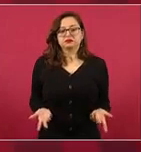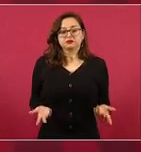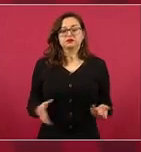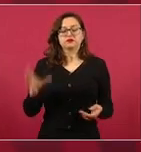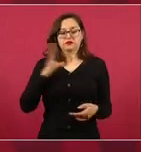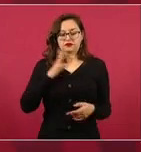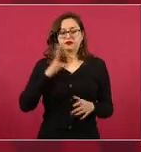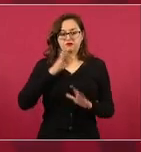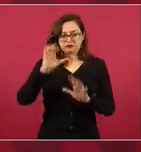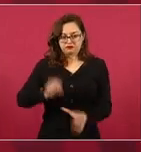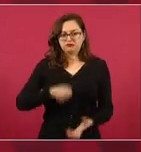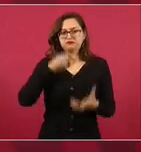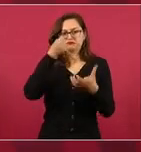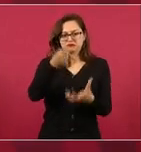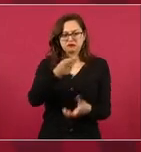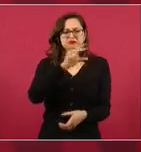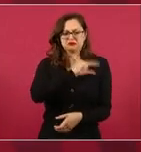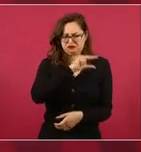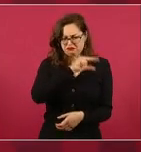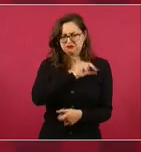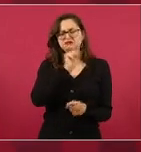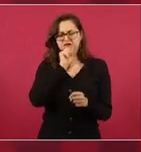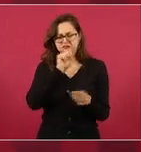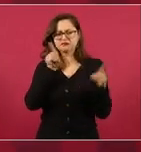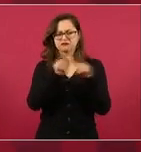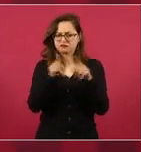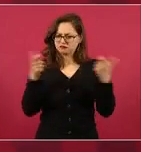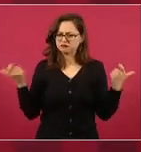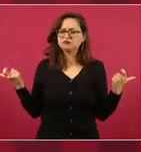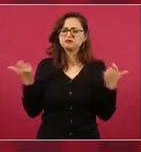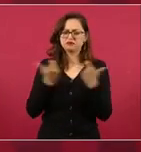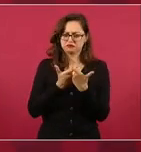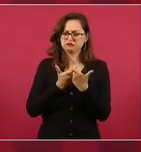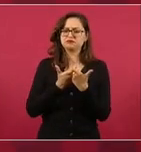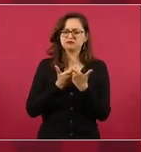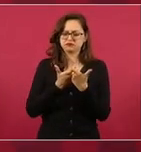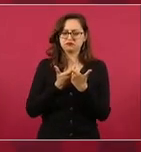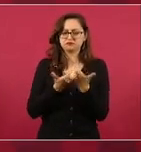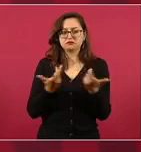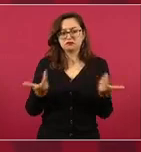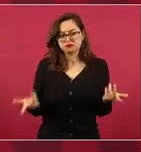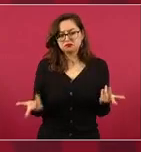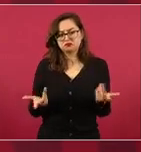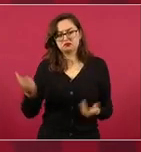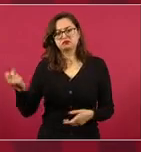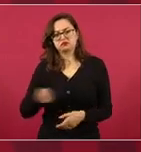mexicanos y extranjeros y